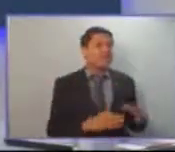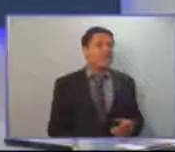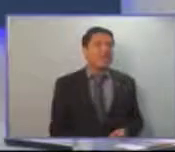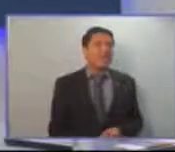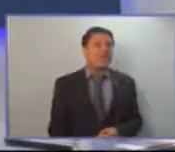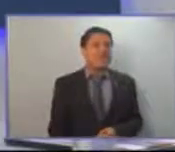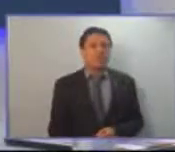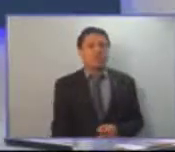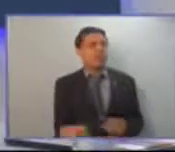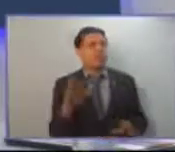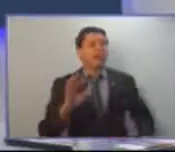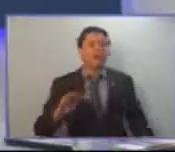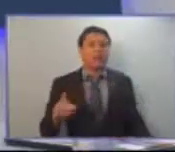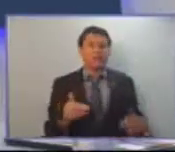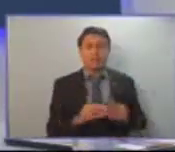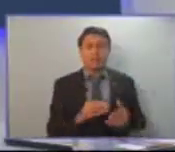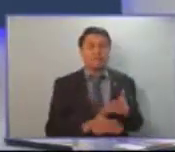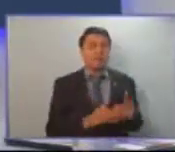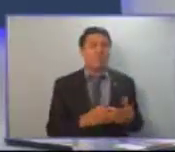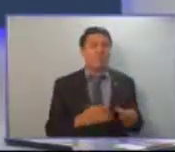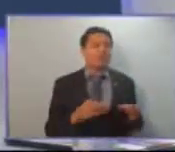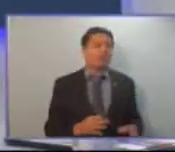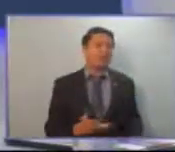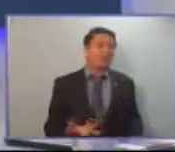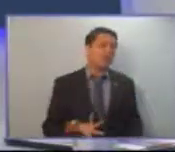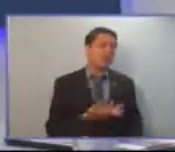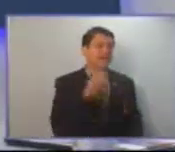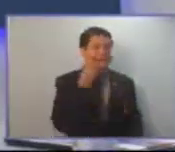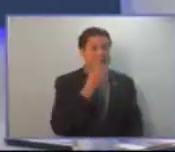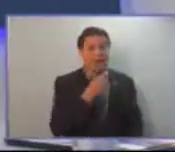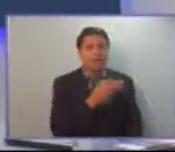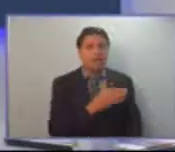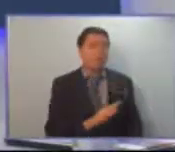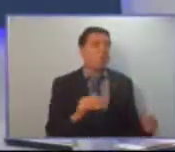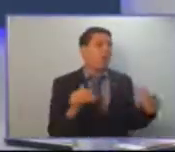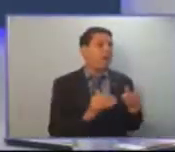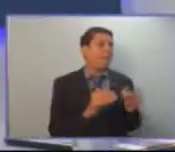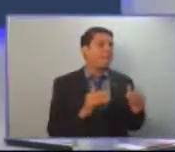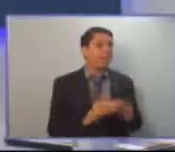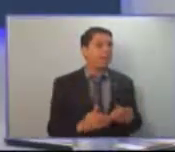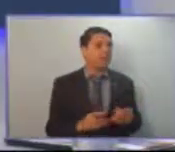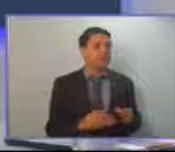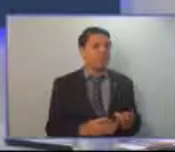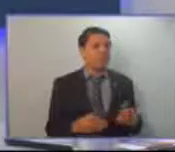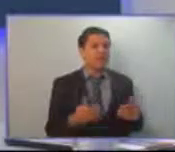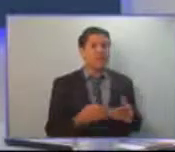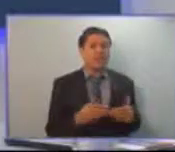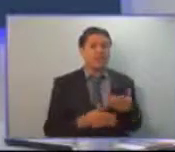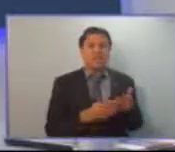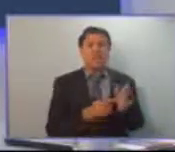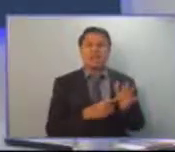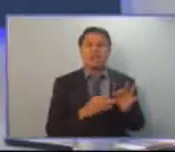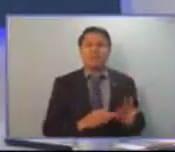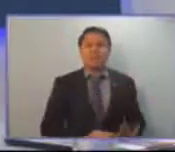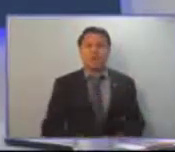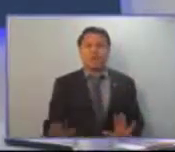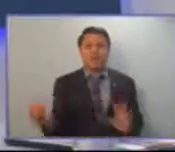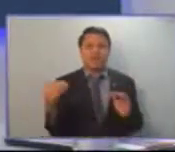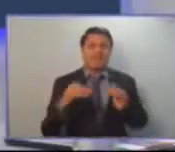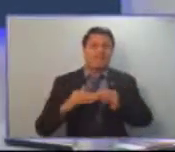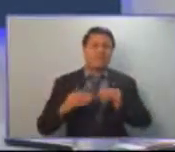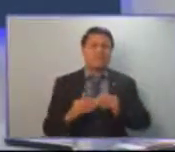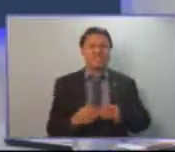de publicitarse. También hubo todo esto de la participación de los consejos municipales